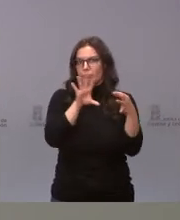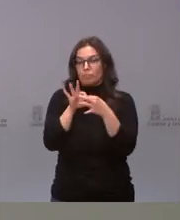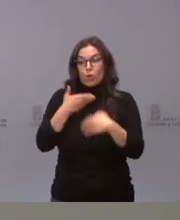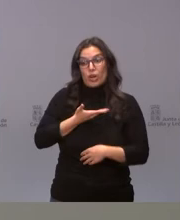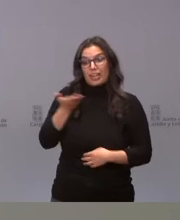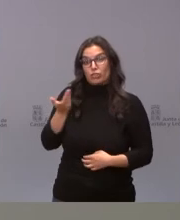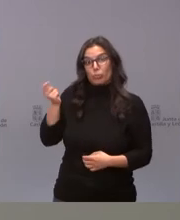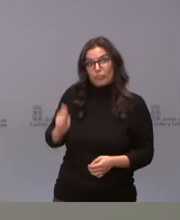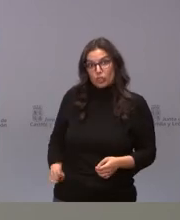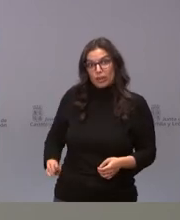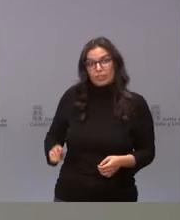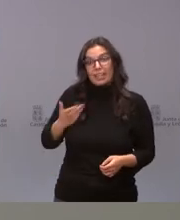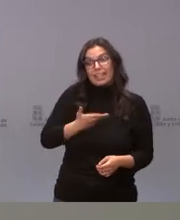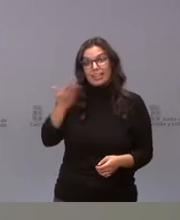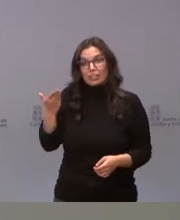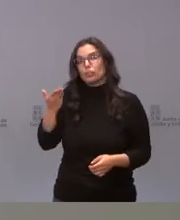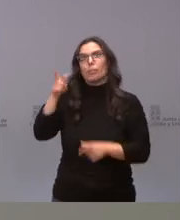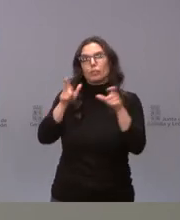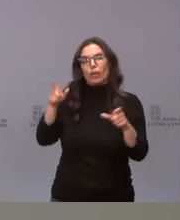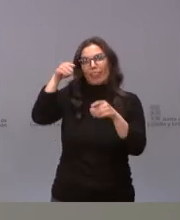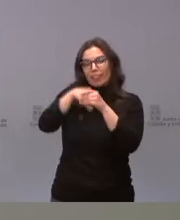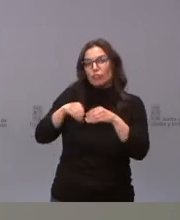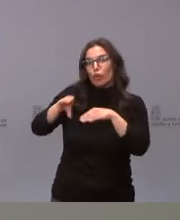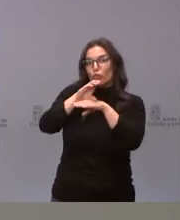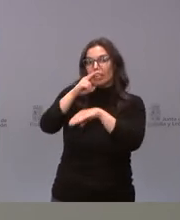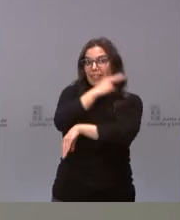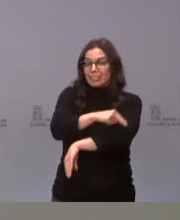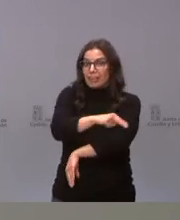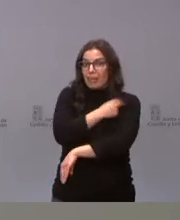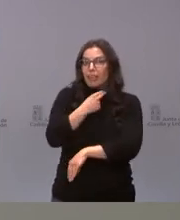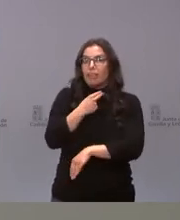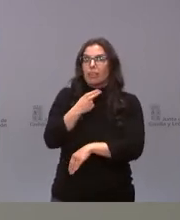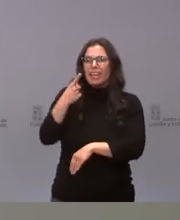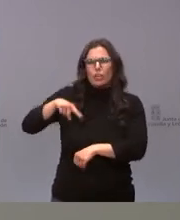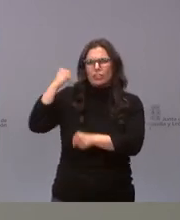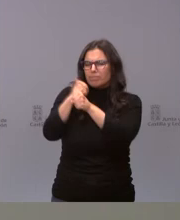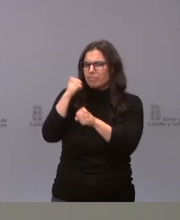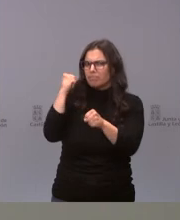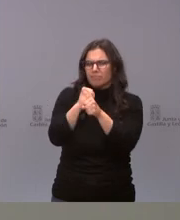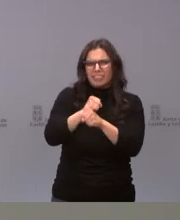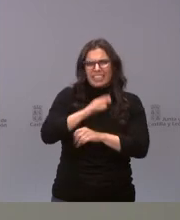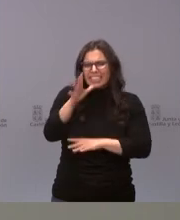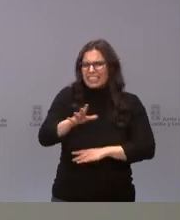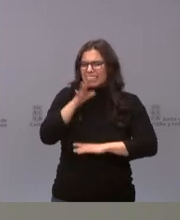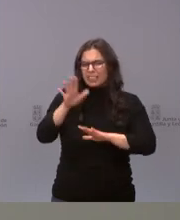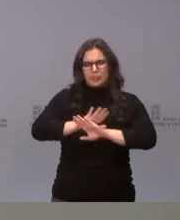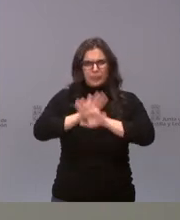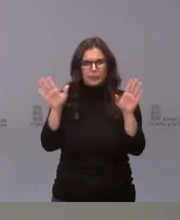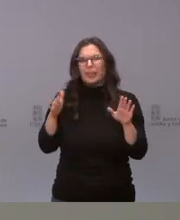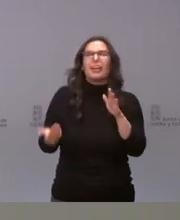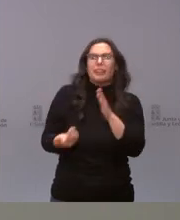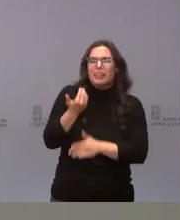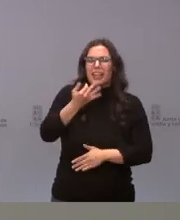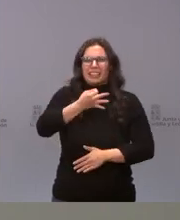profesionales, el resto de la Consejería de Sanidad, que ha hecho un trabajo absolutamente inmenso, días,